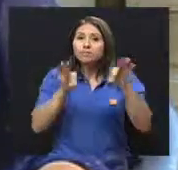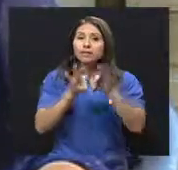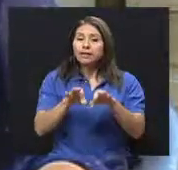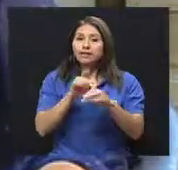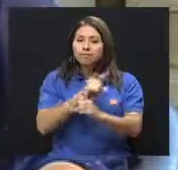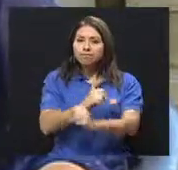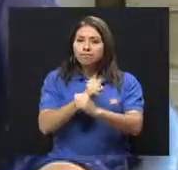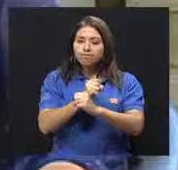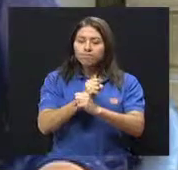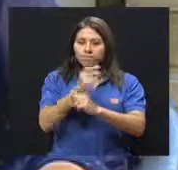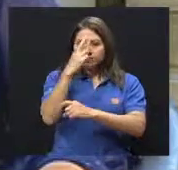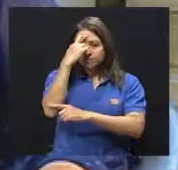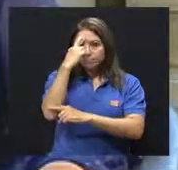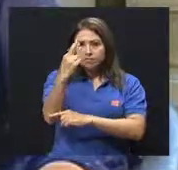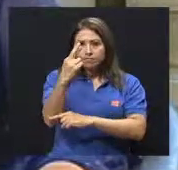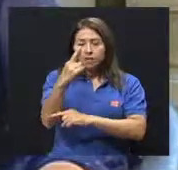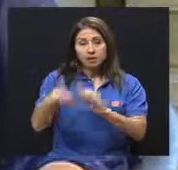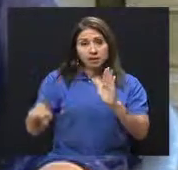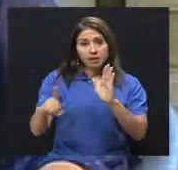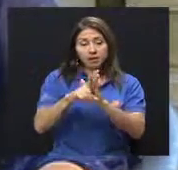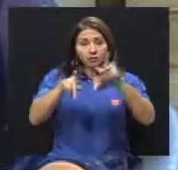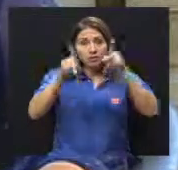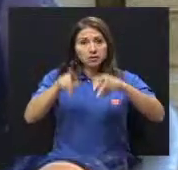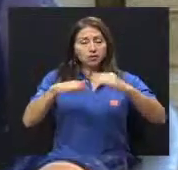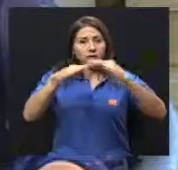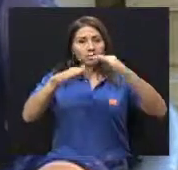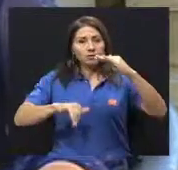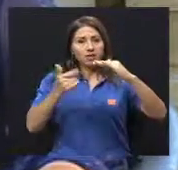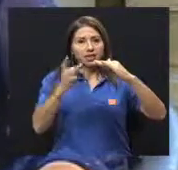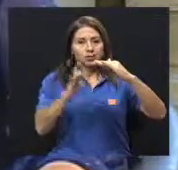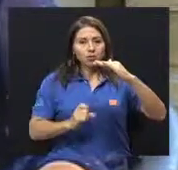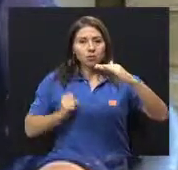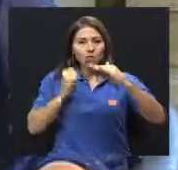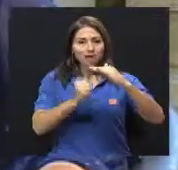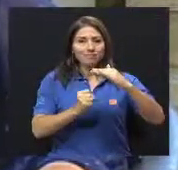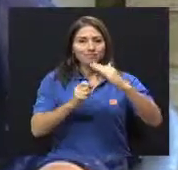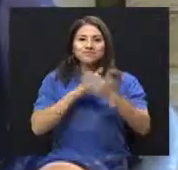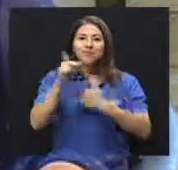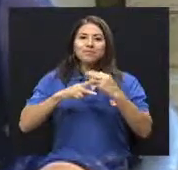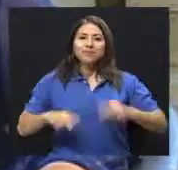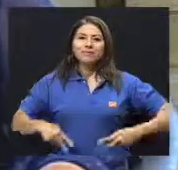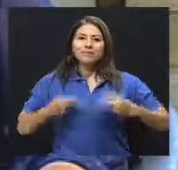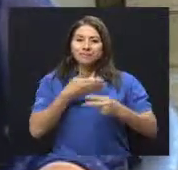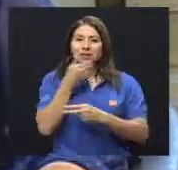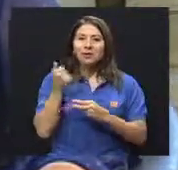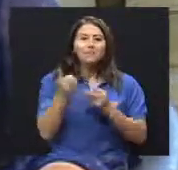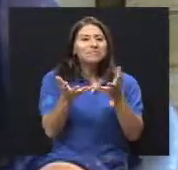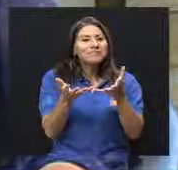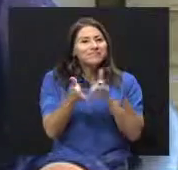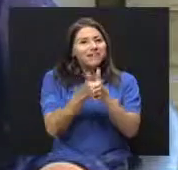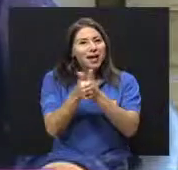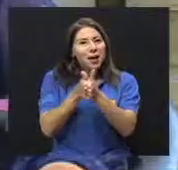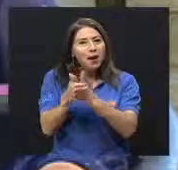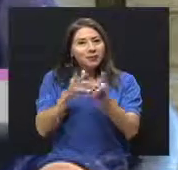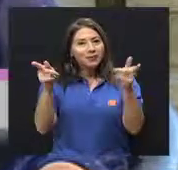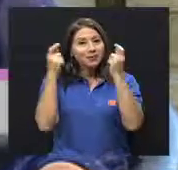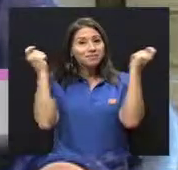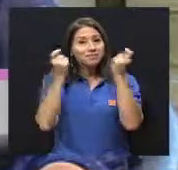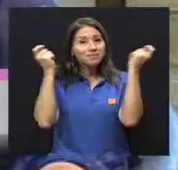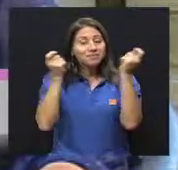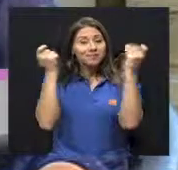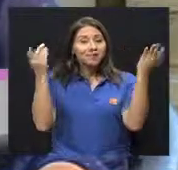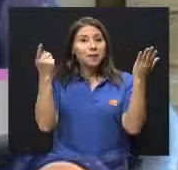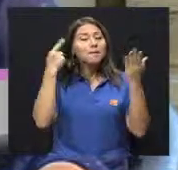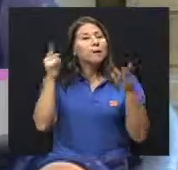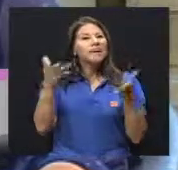garantizar y respetar los derechos de las personas menores de 18 años. En Vivir Mejor queremos aprovechar esta